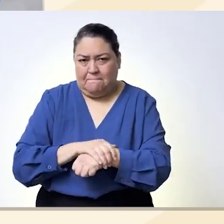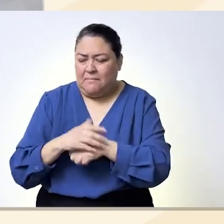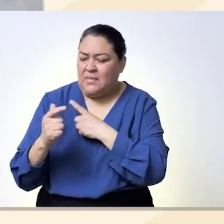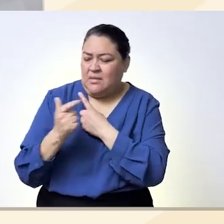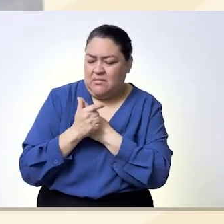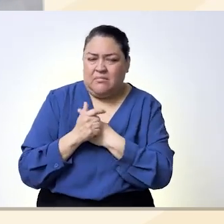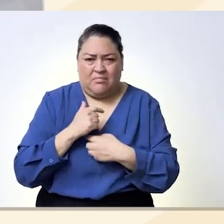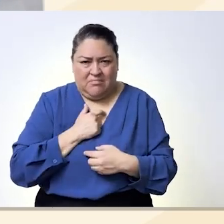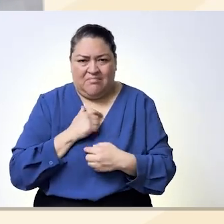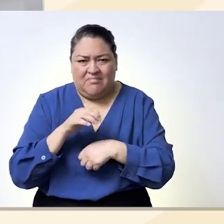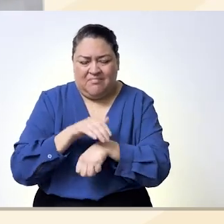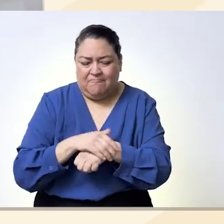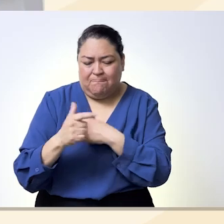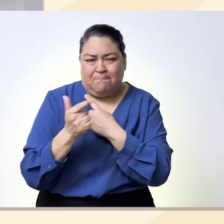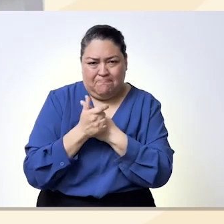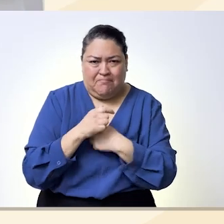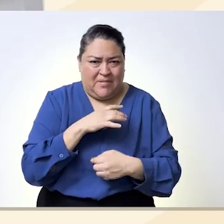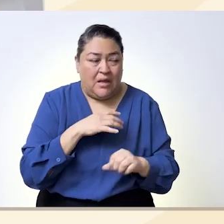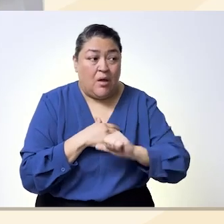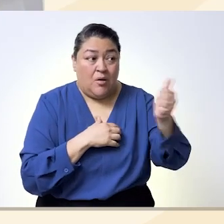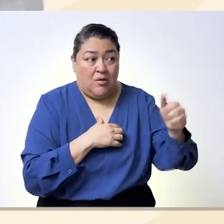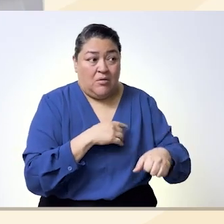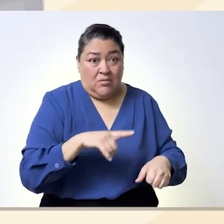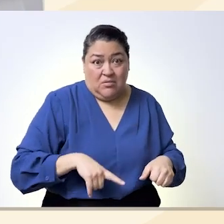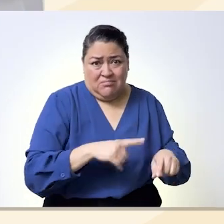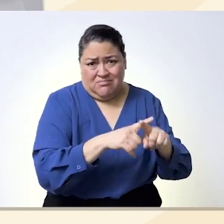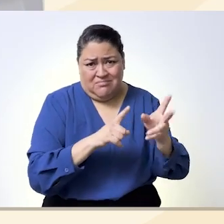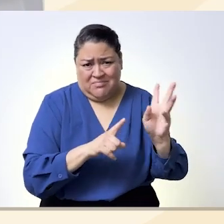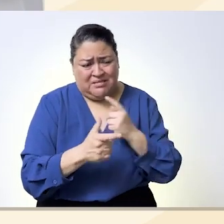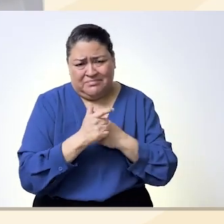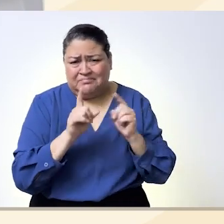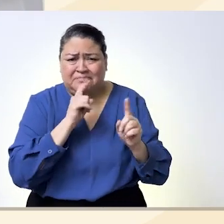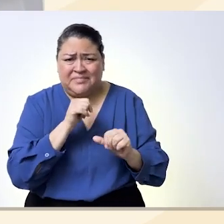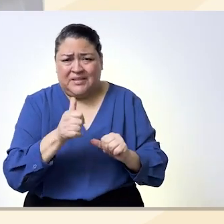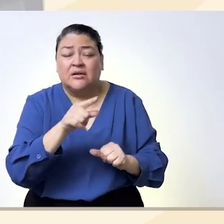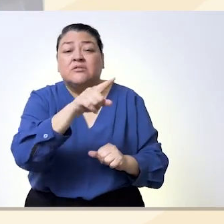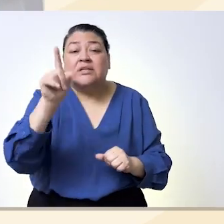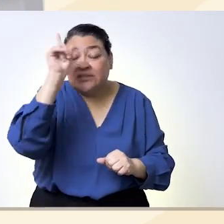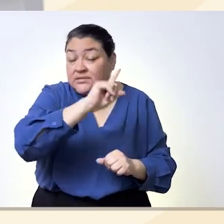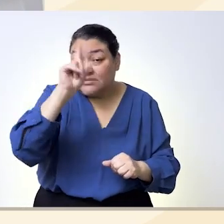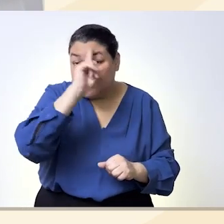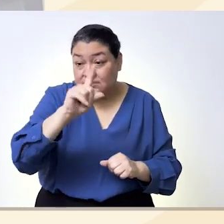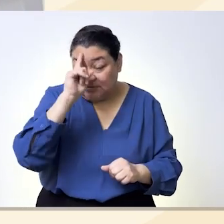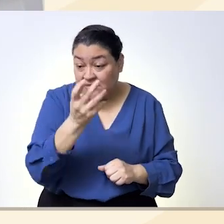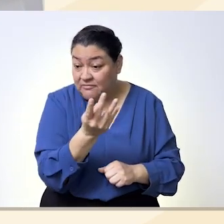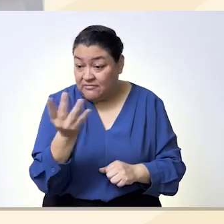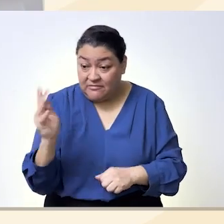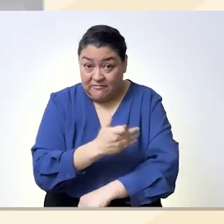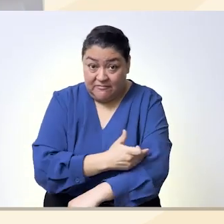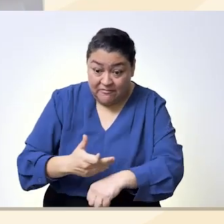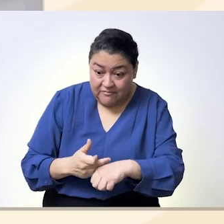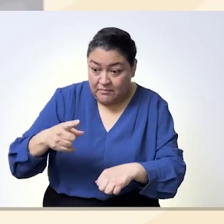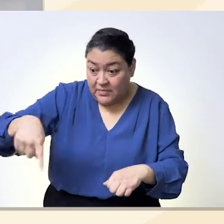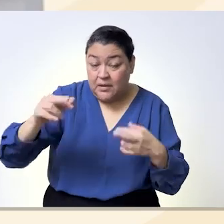¿no? Entonces, ¿qué es lo que ustedes recomendarían a personas familiares, a personas educadoras, a personas que están